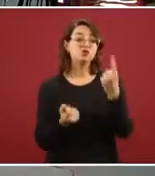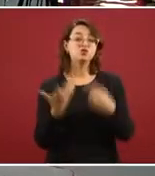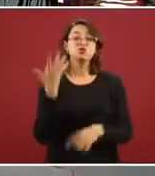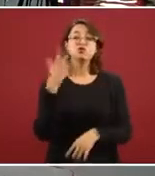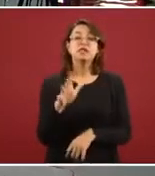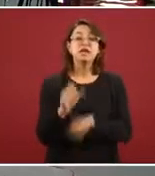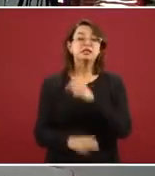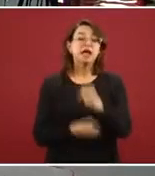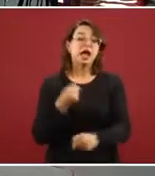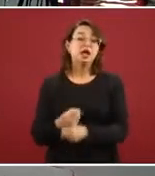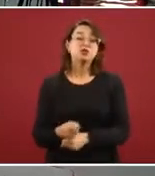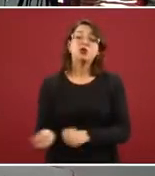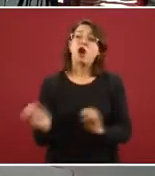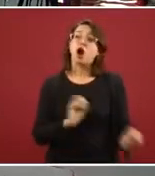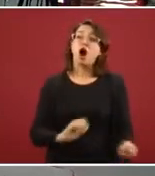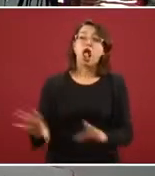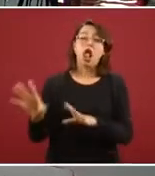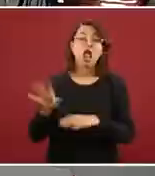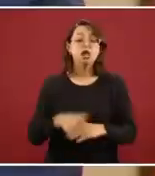abandonados